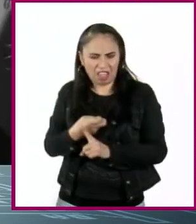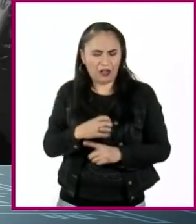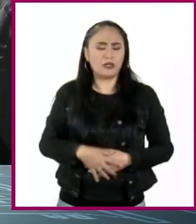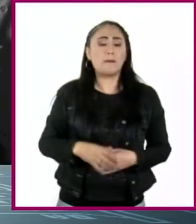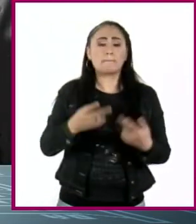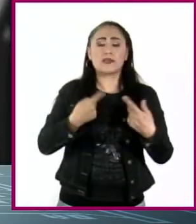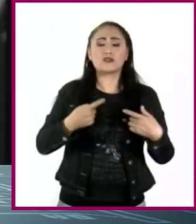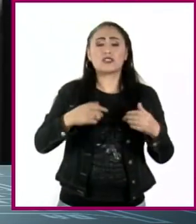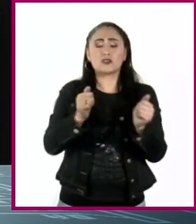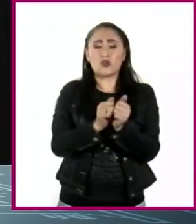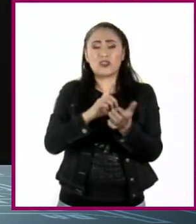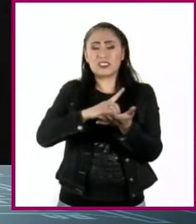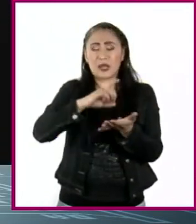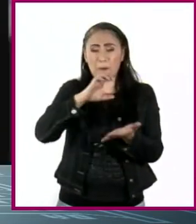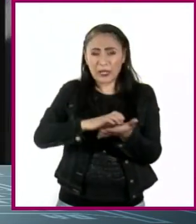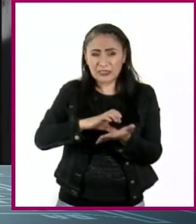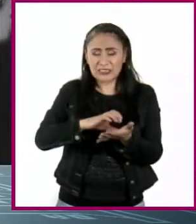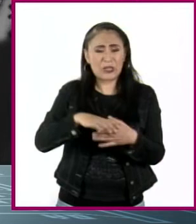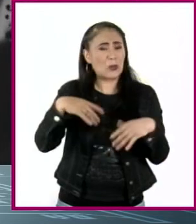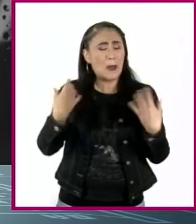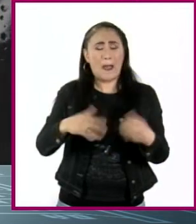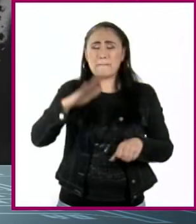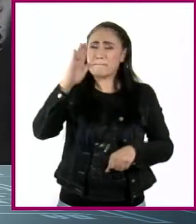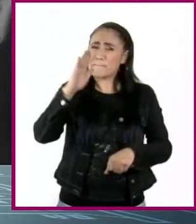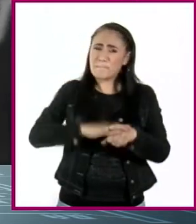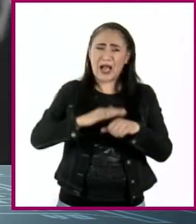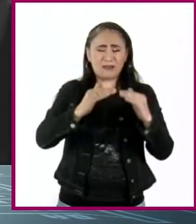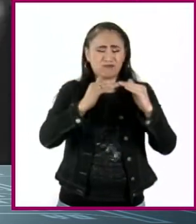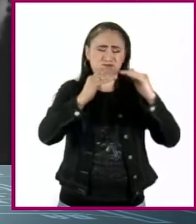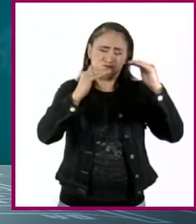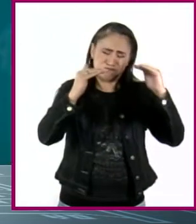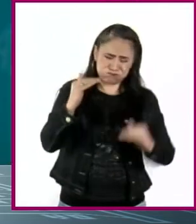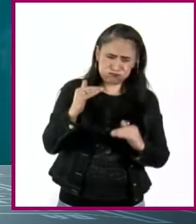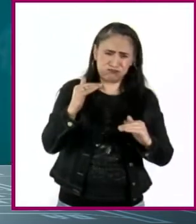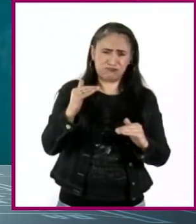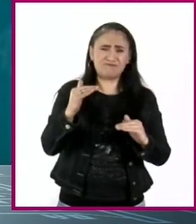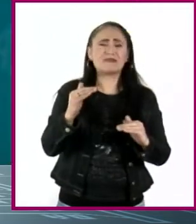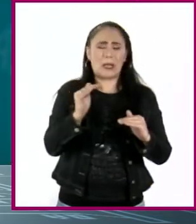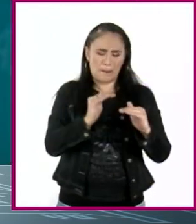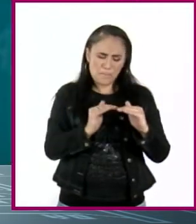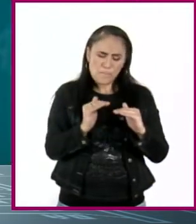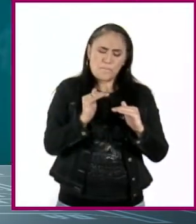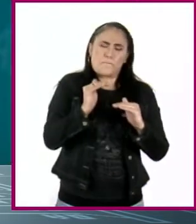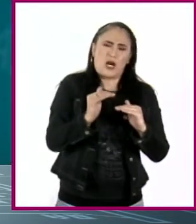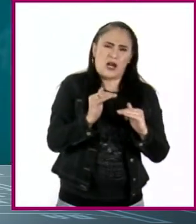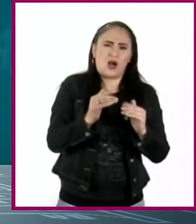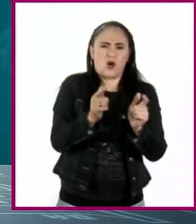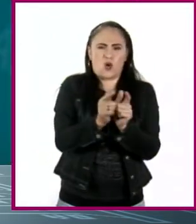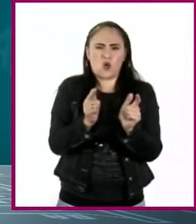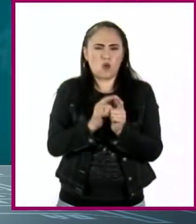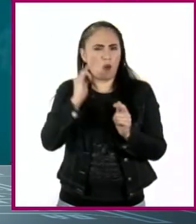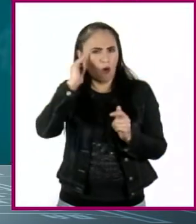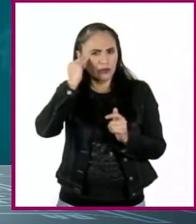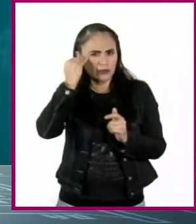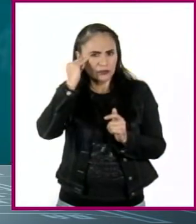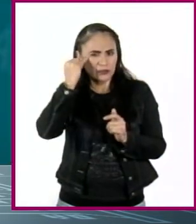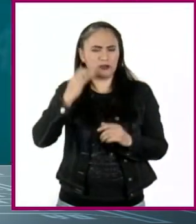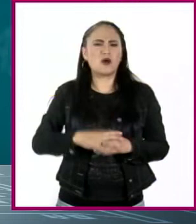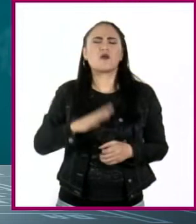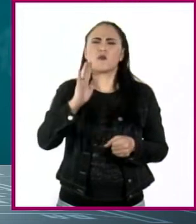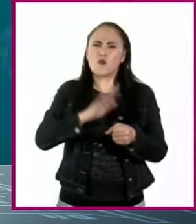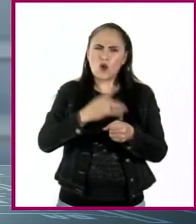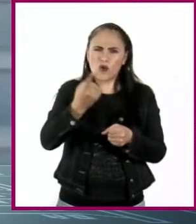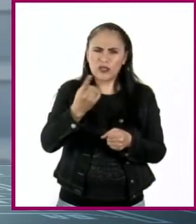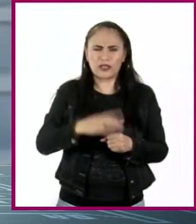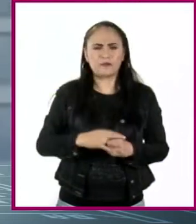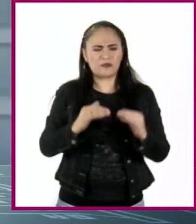con discapacidad son consideradas como las más vulnerables, incluso por encima de las personas pertenecientes a grupos indígenas. La razón es que se